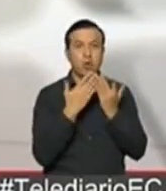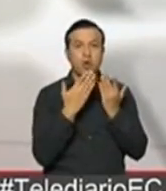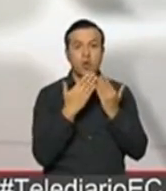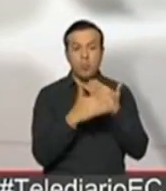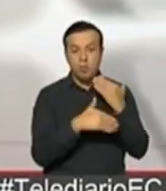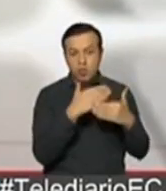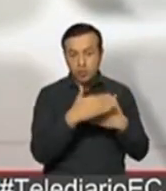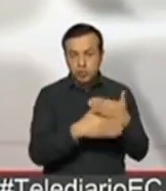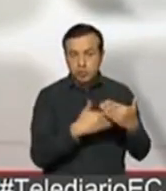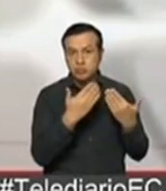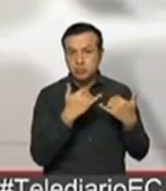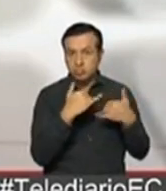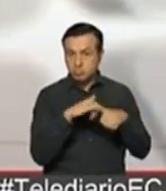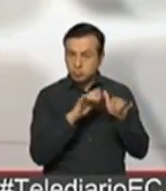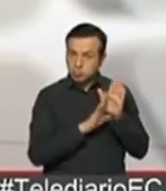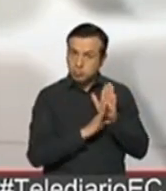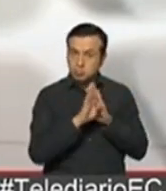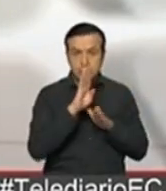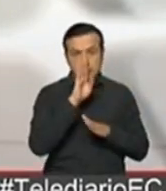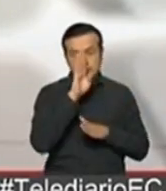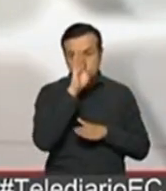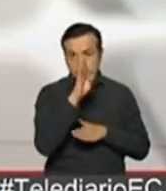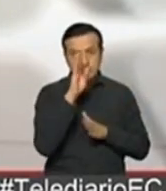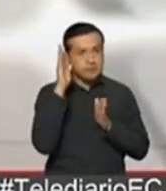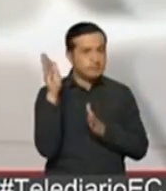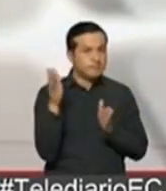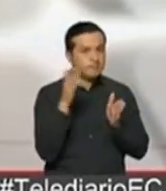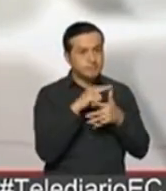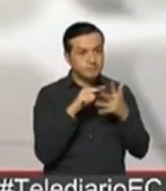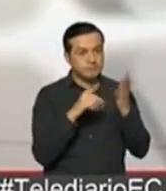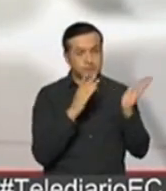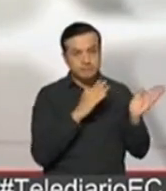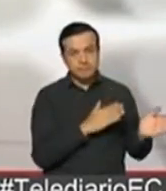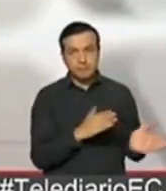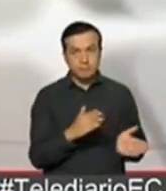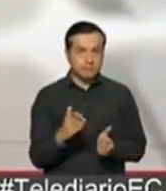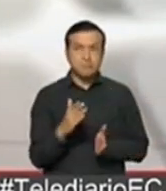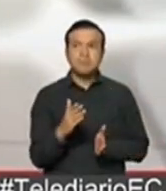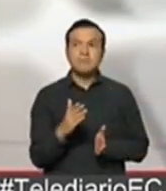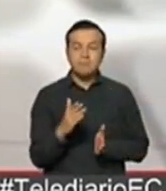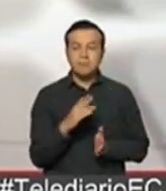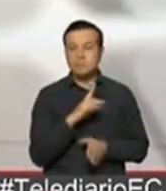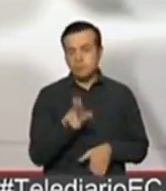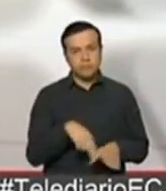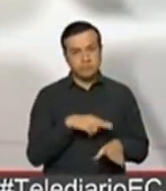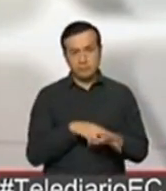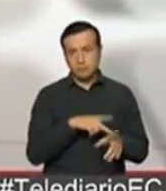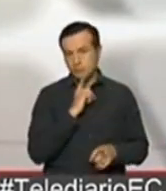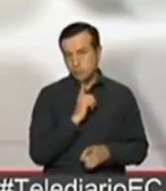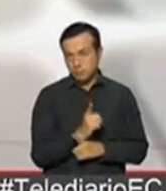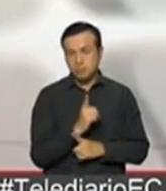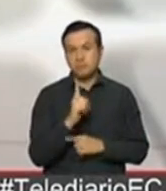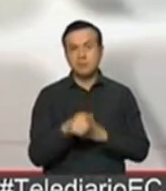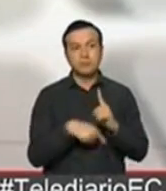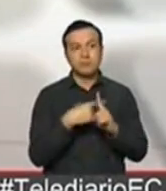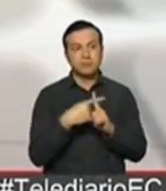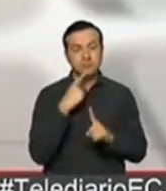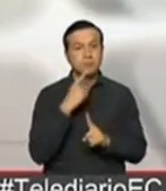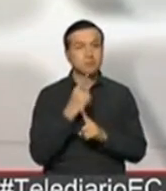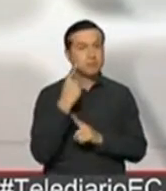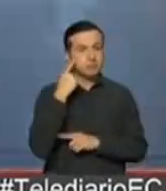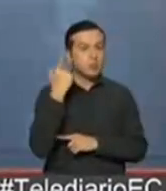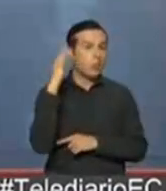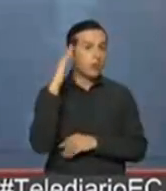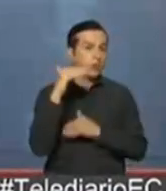de avance tiene siempre un declive para estabilizarse eso es normal eso es normal es una tendencia estadística en